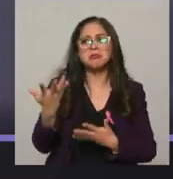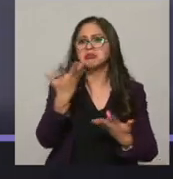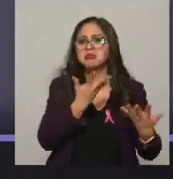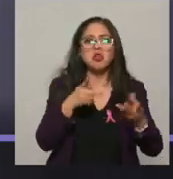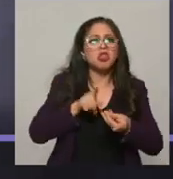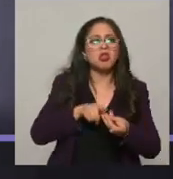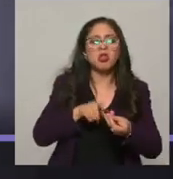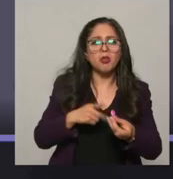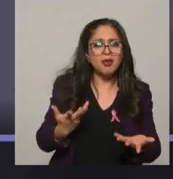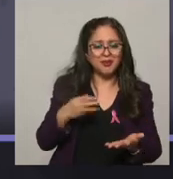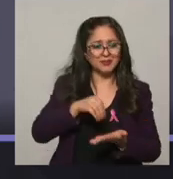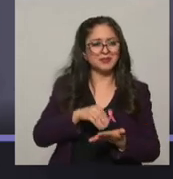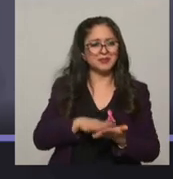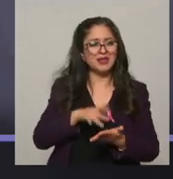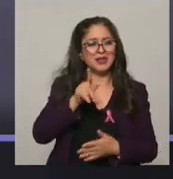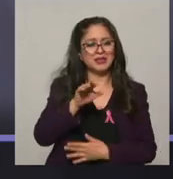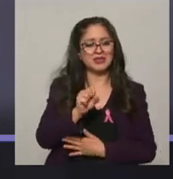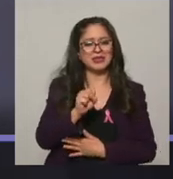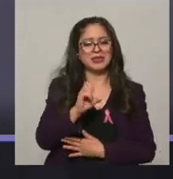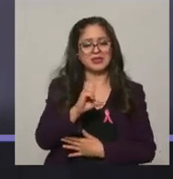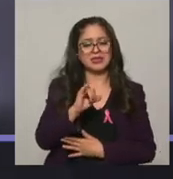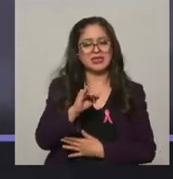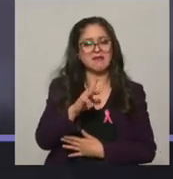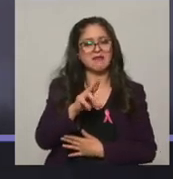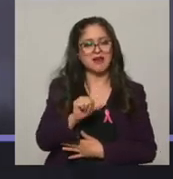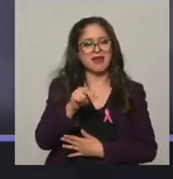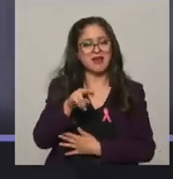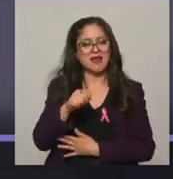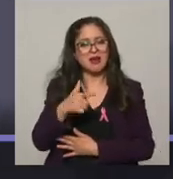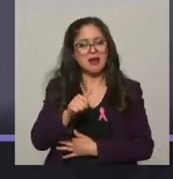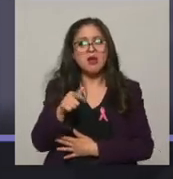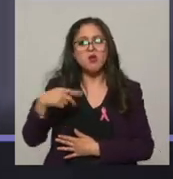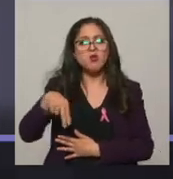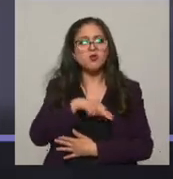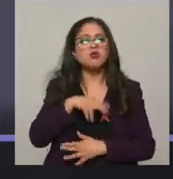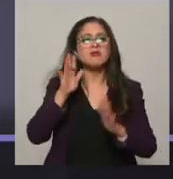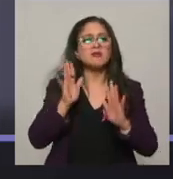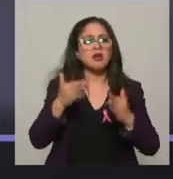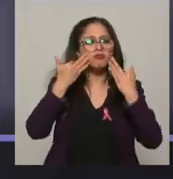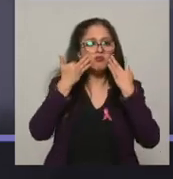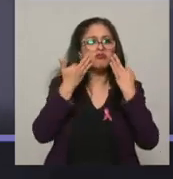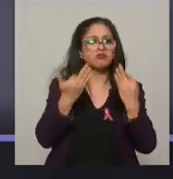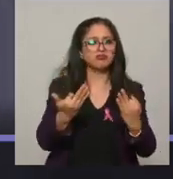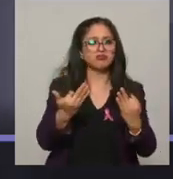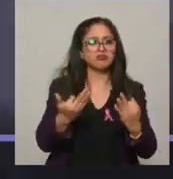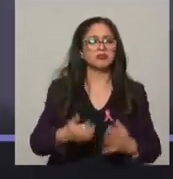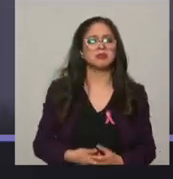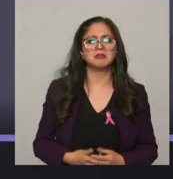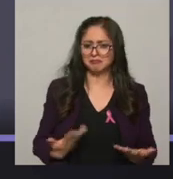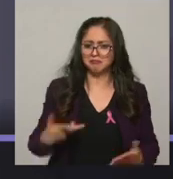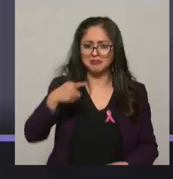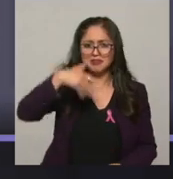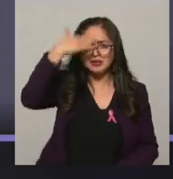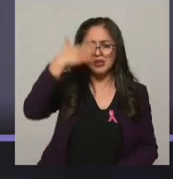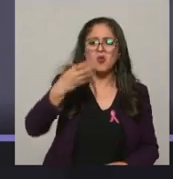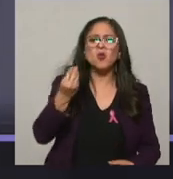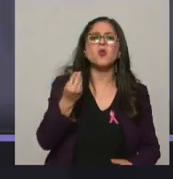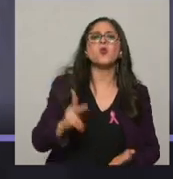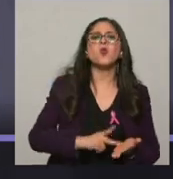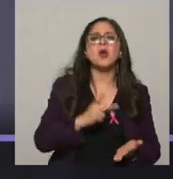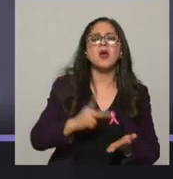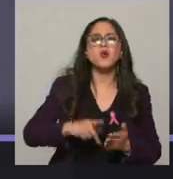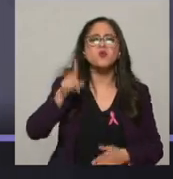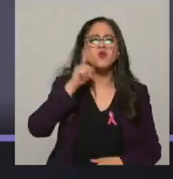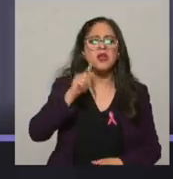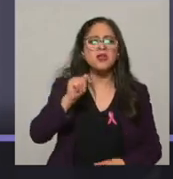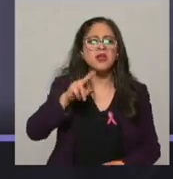negra. Sí, claro, de hecho es una cifra negra que hemos también visibilizado y efectivamente, o sea, cuántas mujeres trans no son asesinadas y